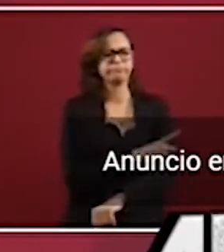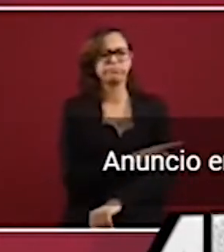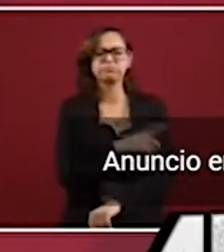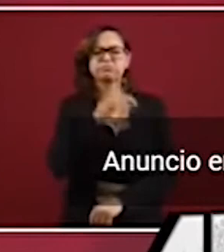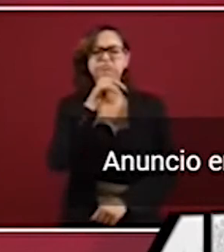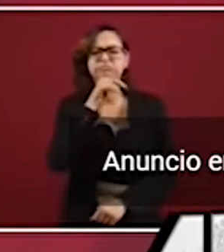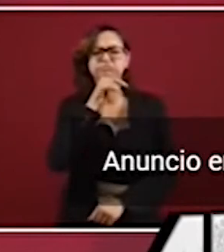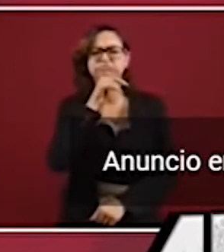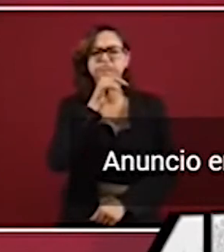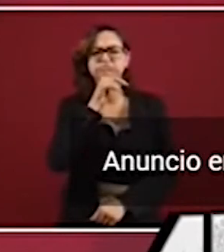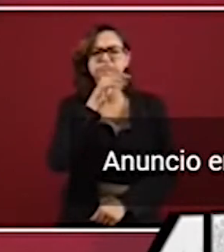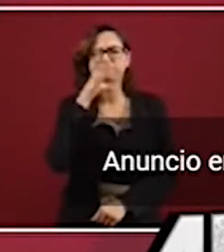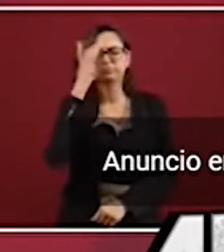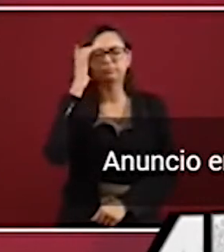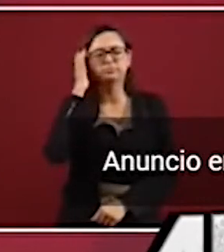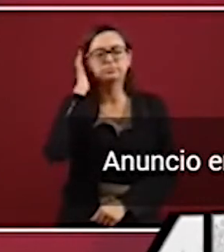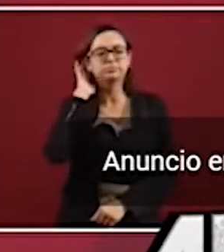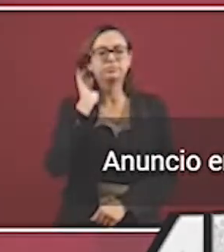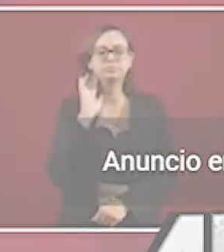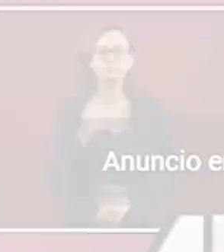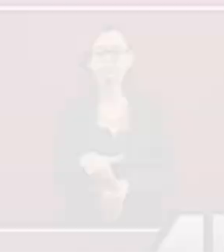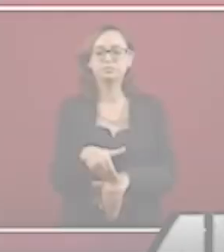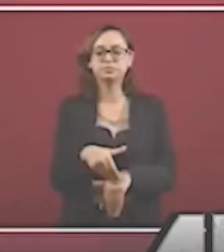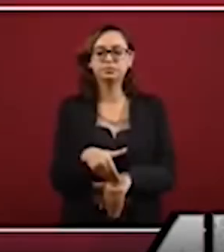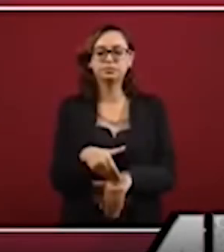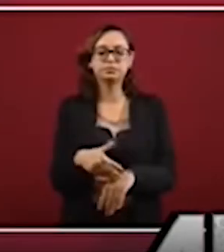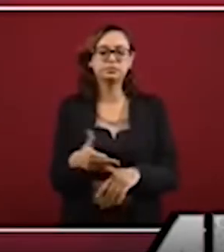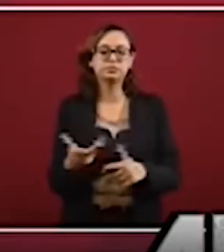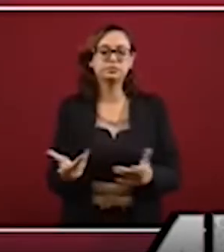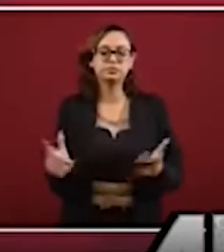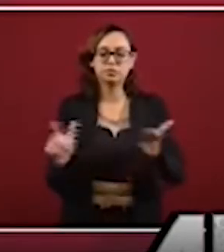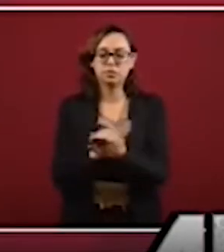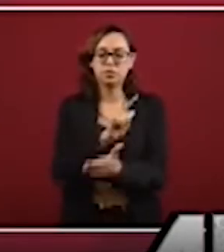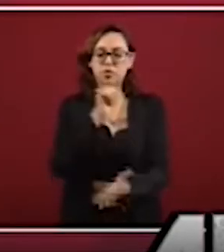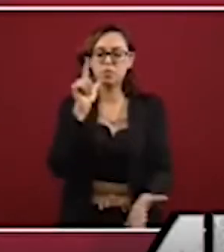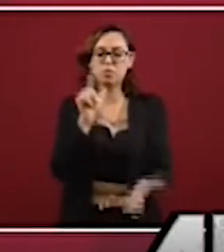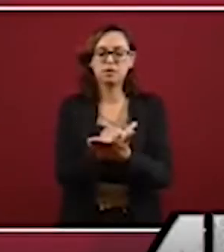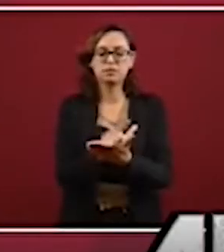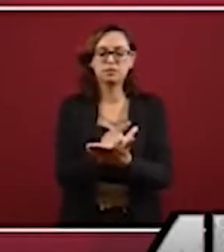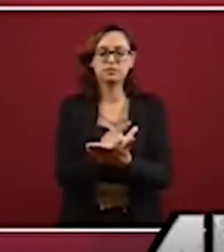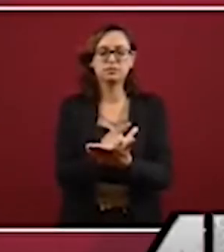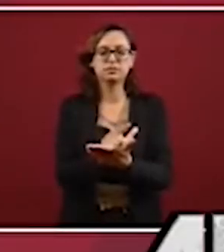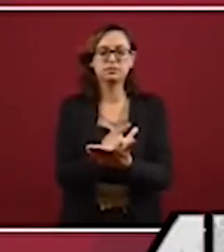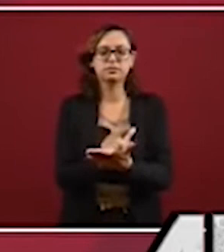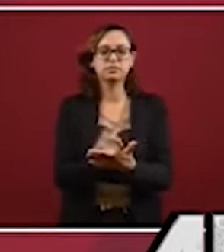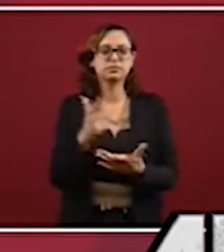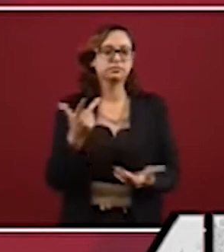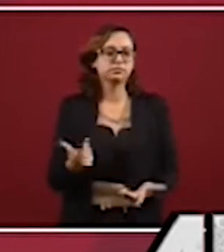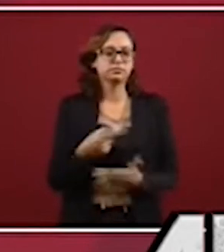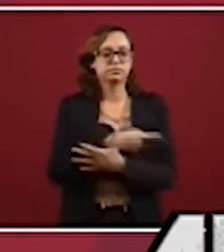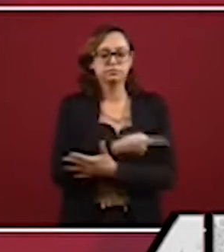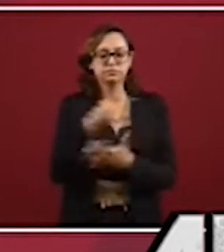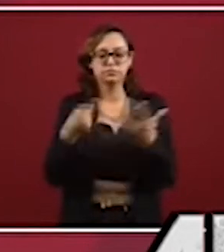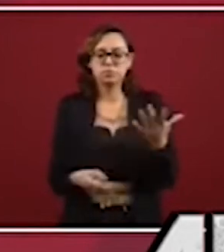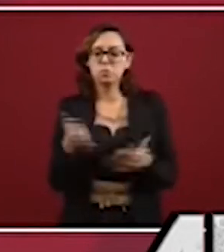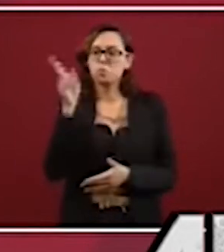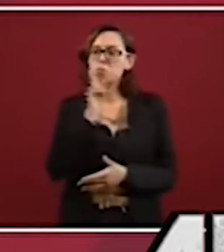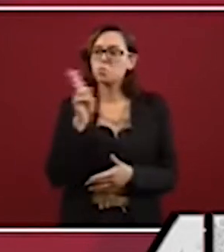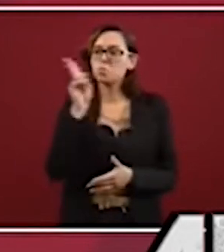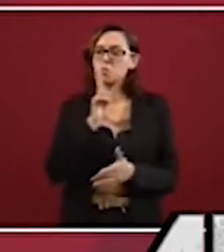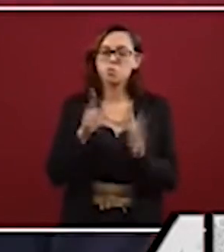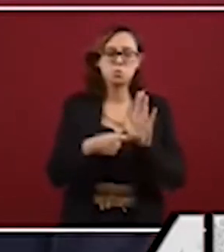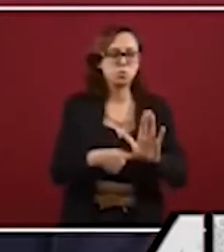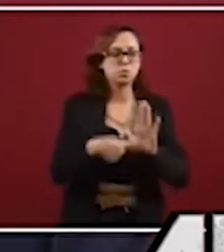sino con apego a la legalidad, a los elementos de prueba que